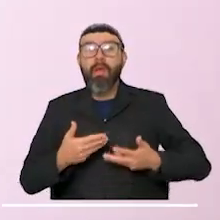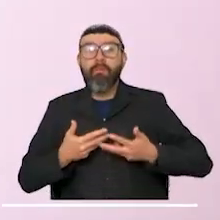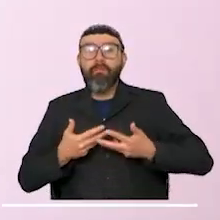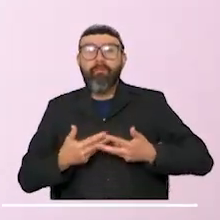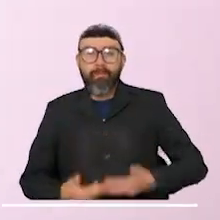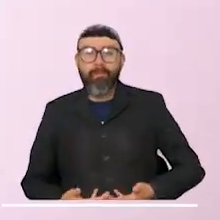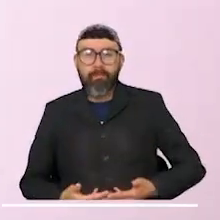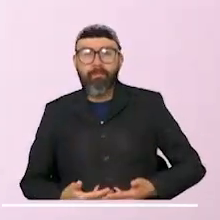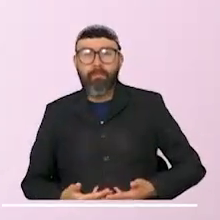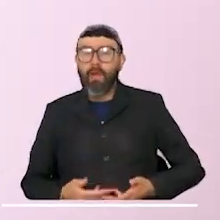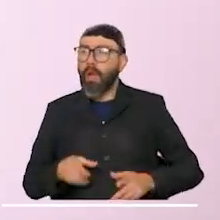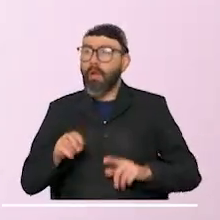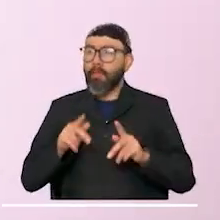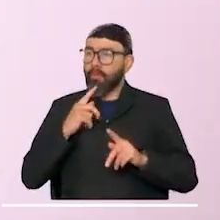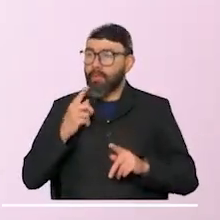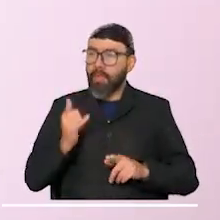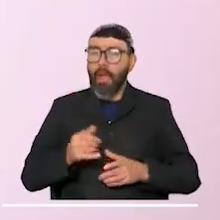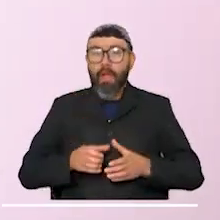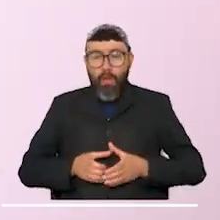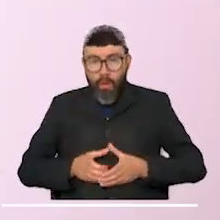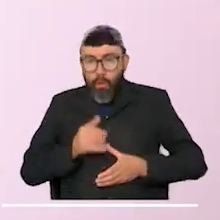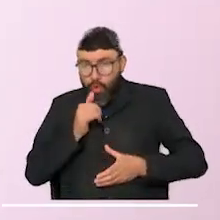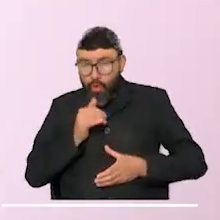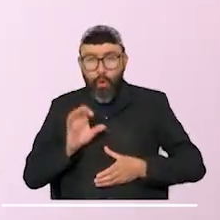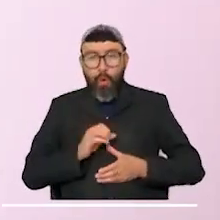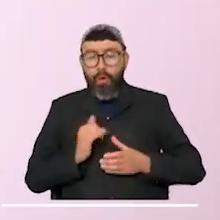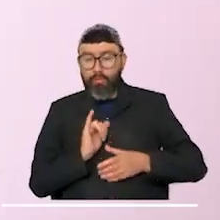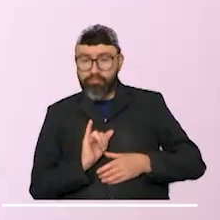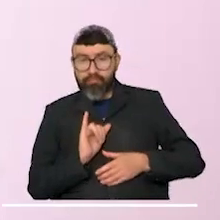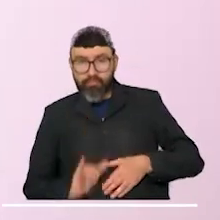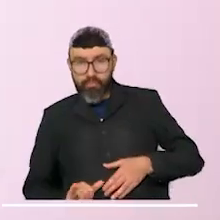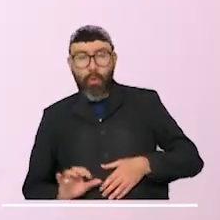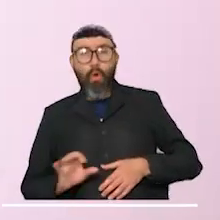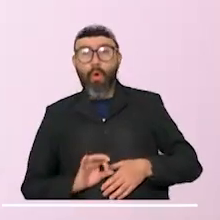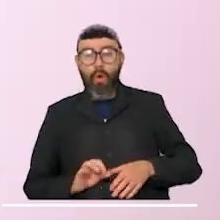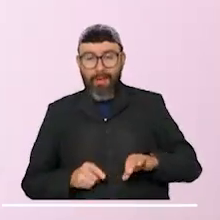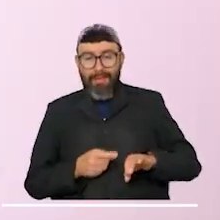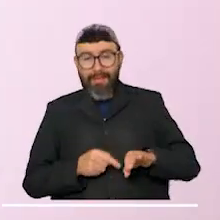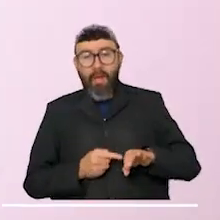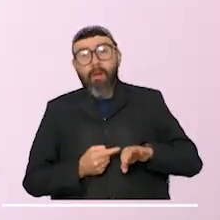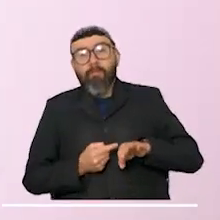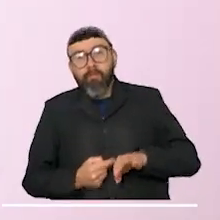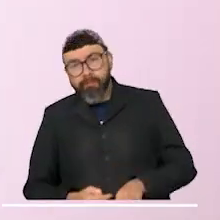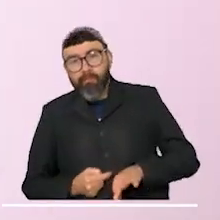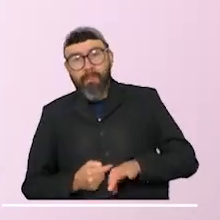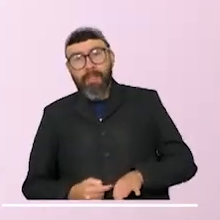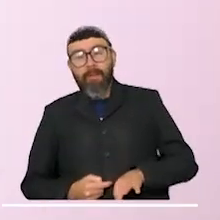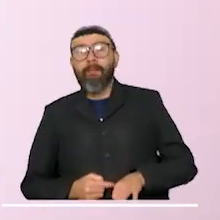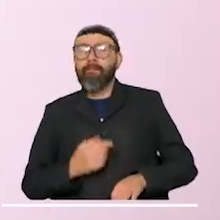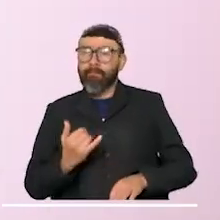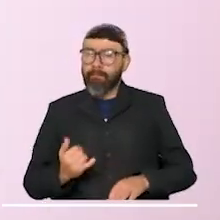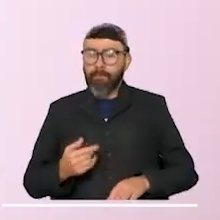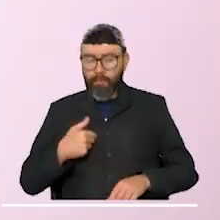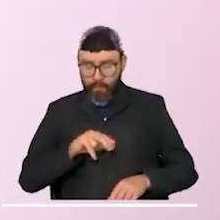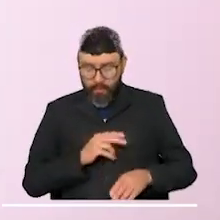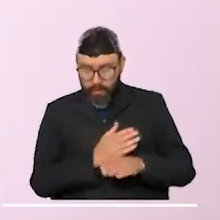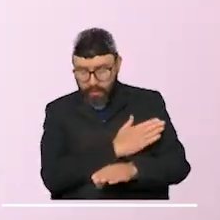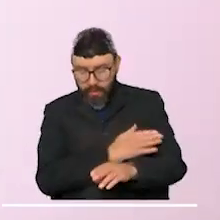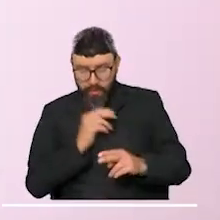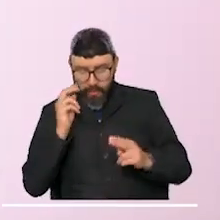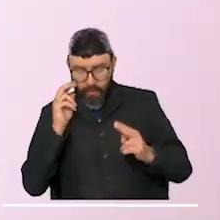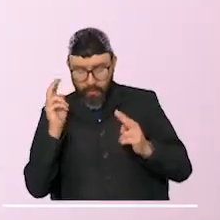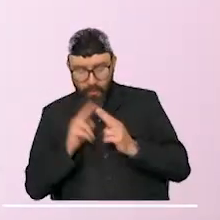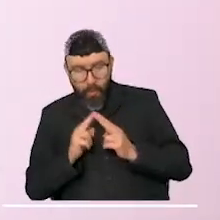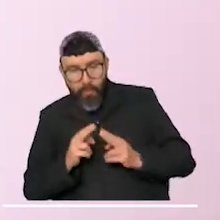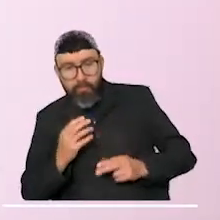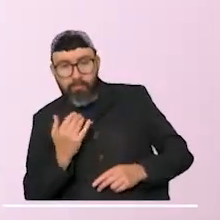normalmente las personas entonces la vejiga o el útero o incluso el recto entonces por eso de manera preventiva deberíamos de reconocer muy bien lo que de pronto no